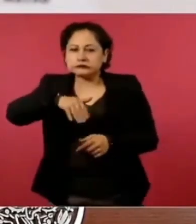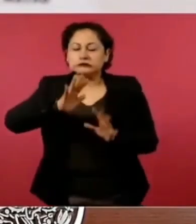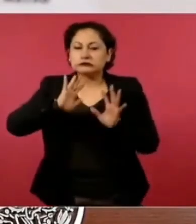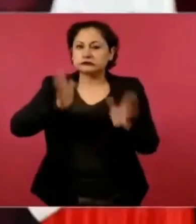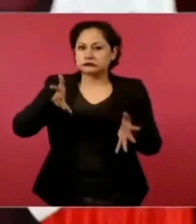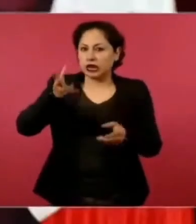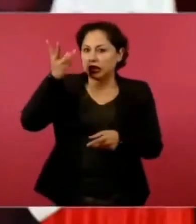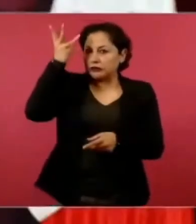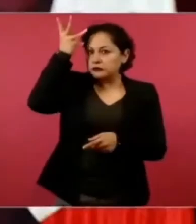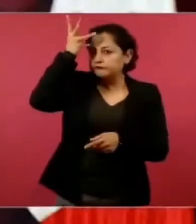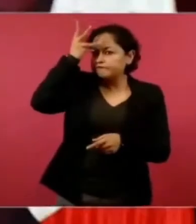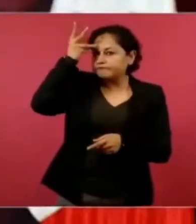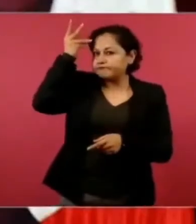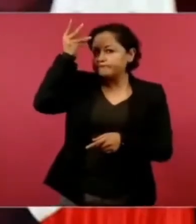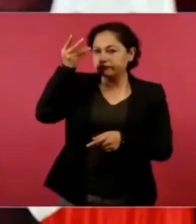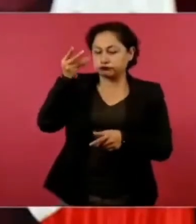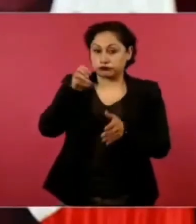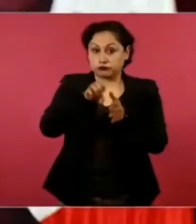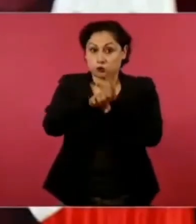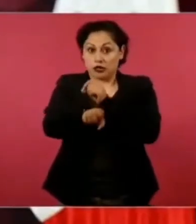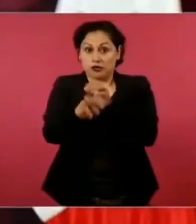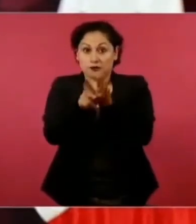para leer el periódico,